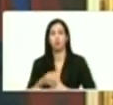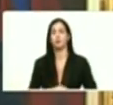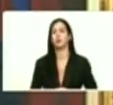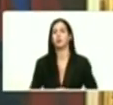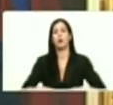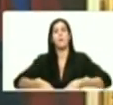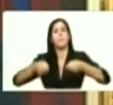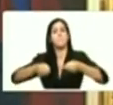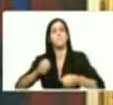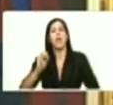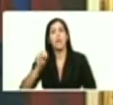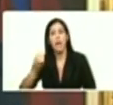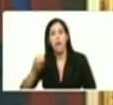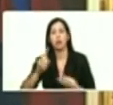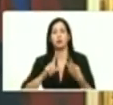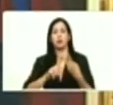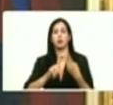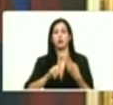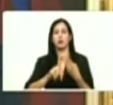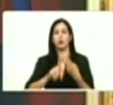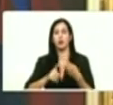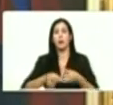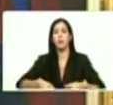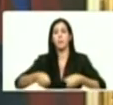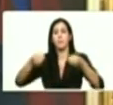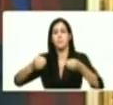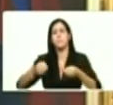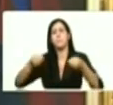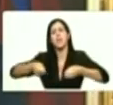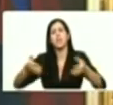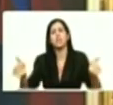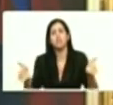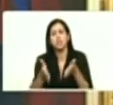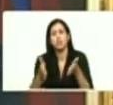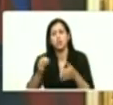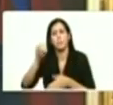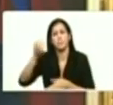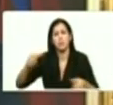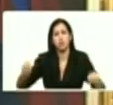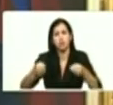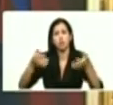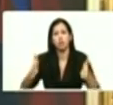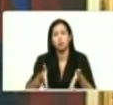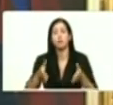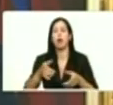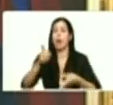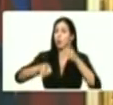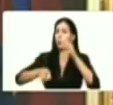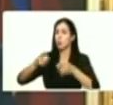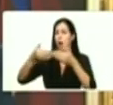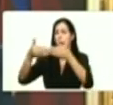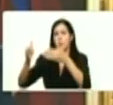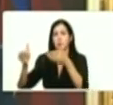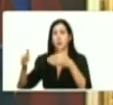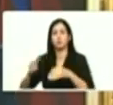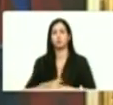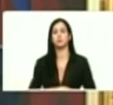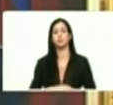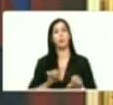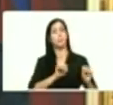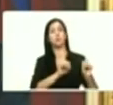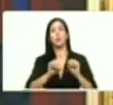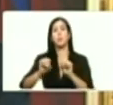Mercal cuando era más chiquito pues no había Mercalito surgieron por allí algunos supermercal ¿verdad?